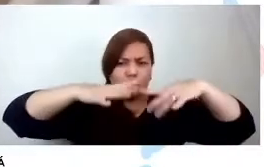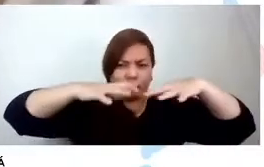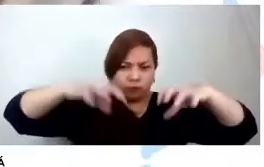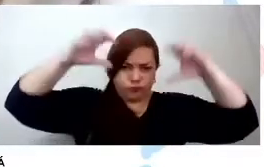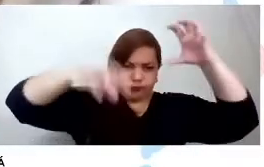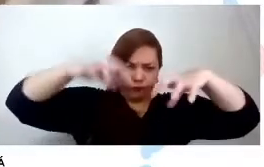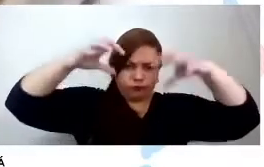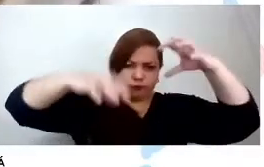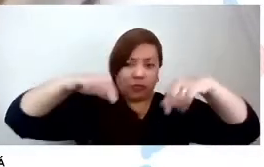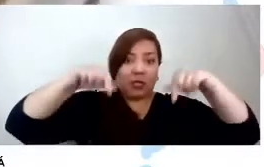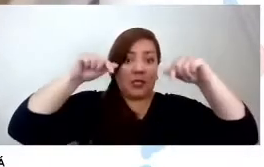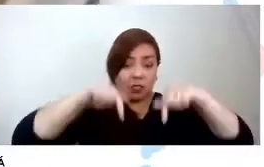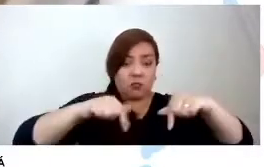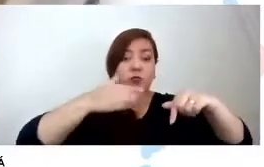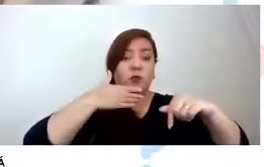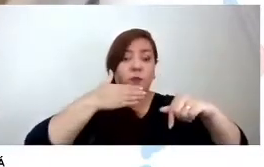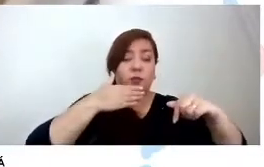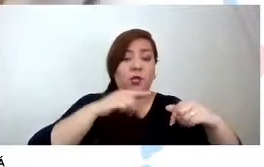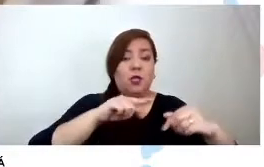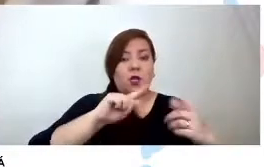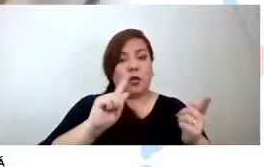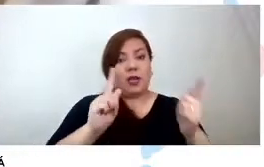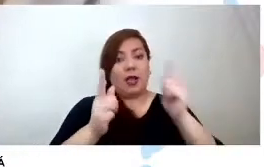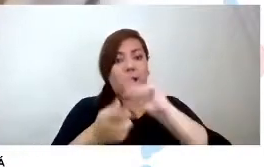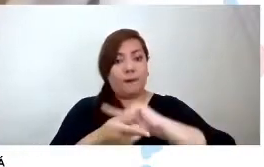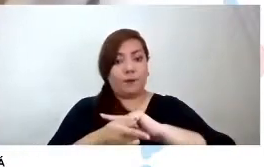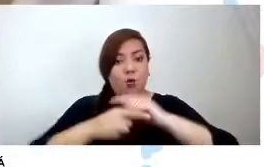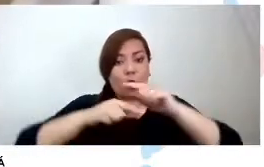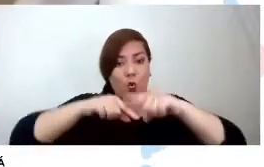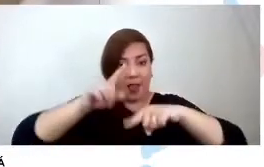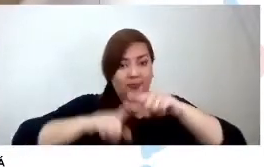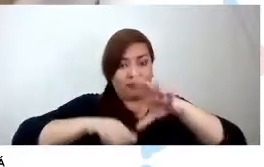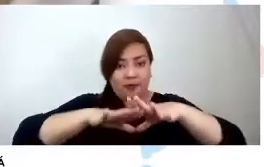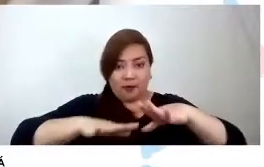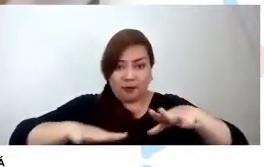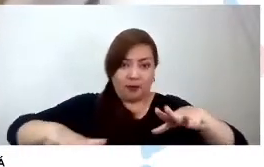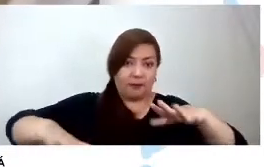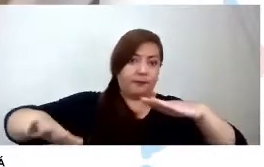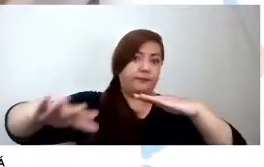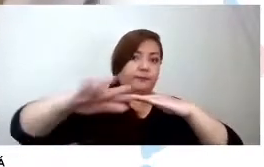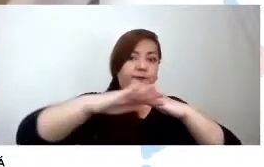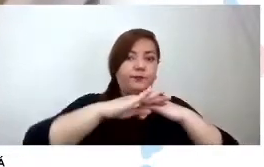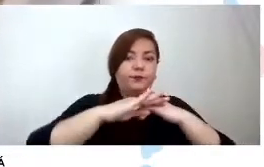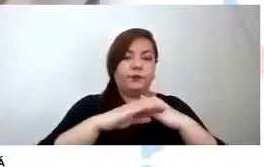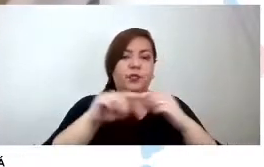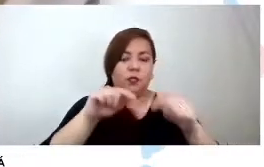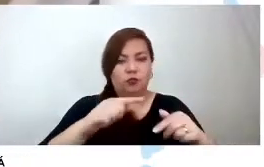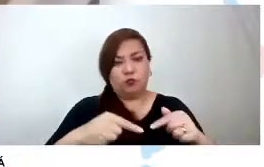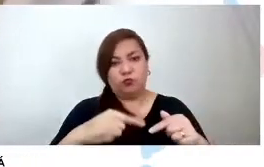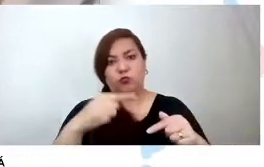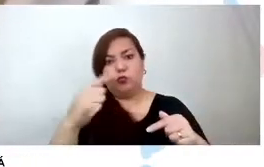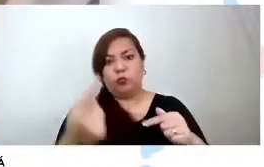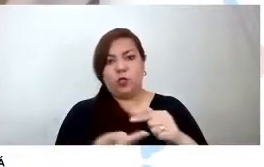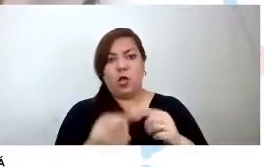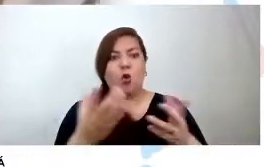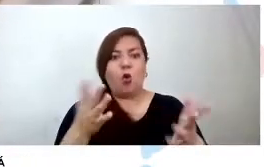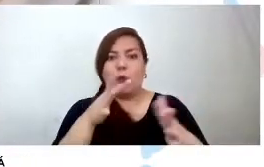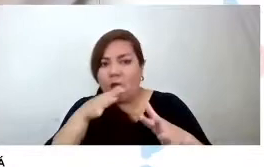a también impactar en la erosión de los suelos y el cambio sustancial de la composición de las